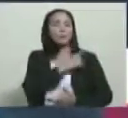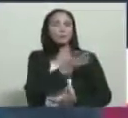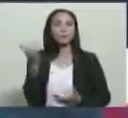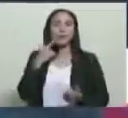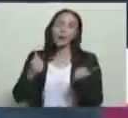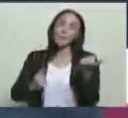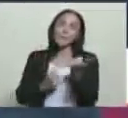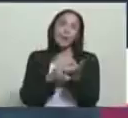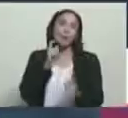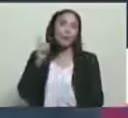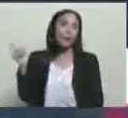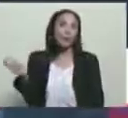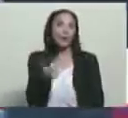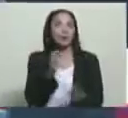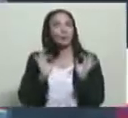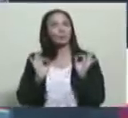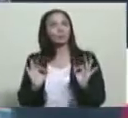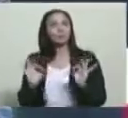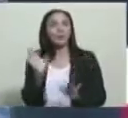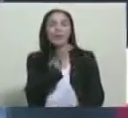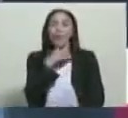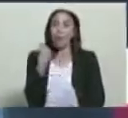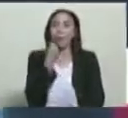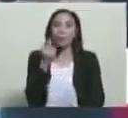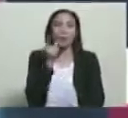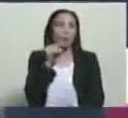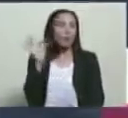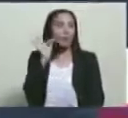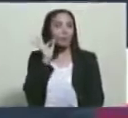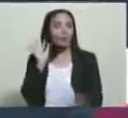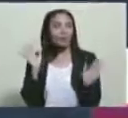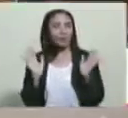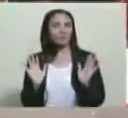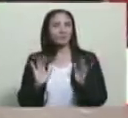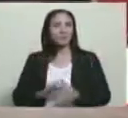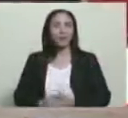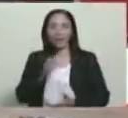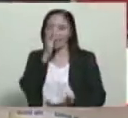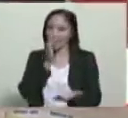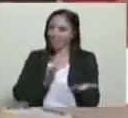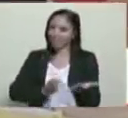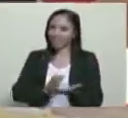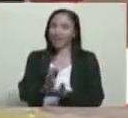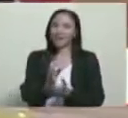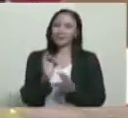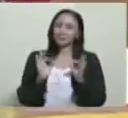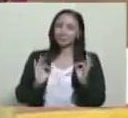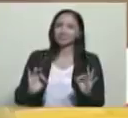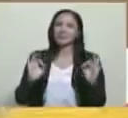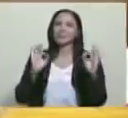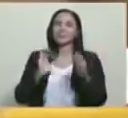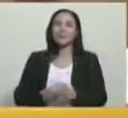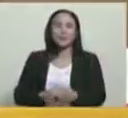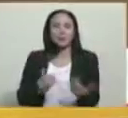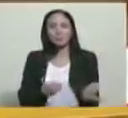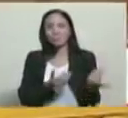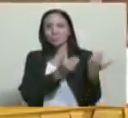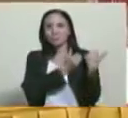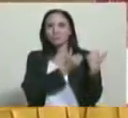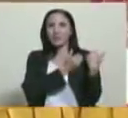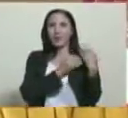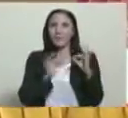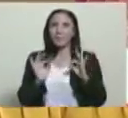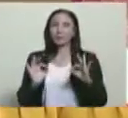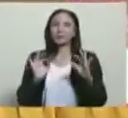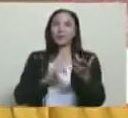Guárico, cuente usted con estos hombres y mujeres jóvenes con lealtad para nosotros asumir la responsabilidad de